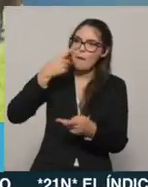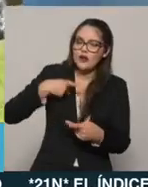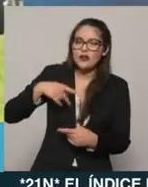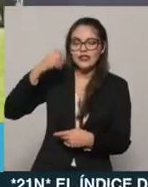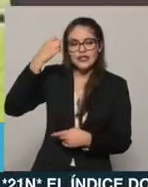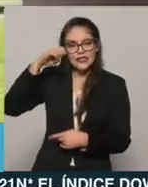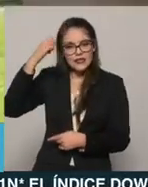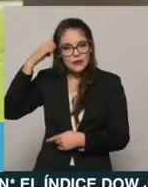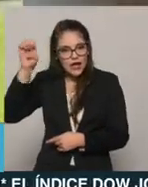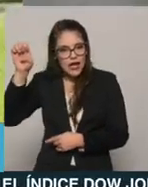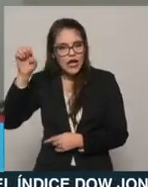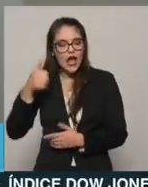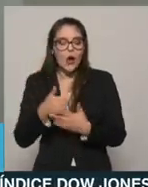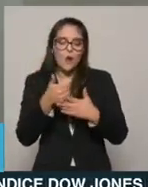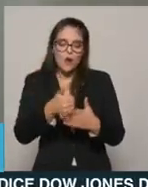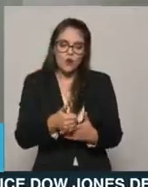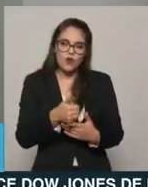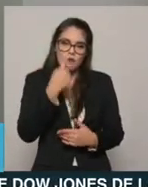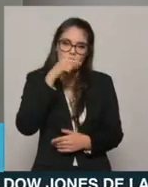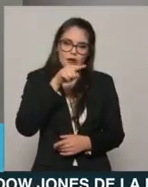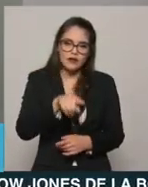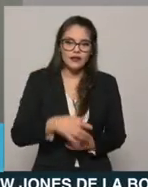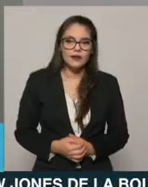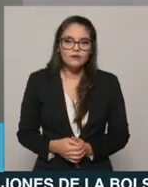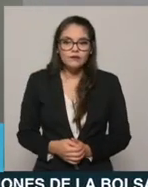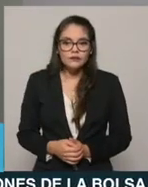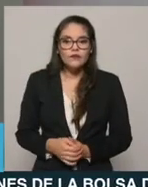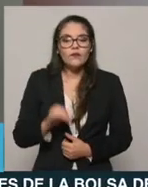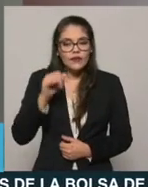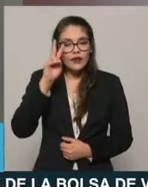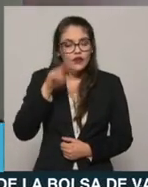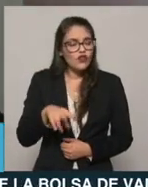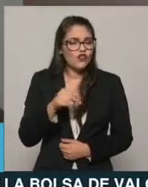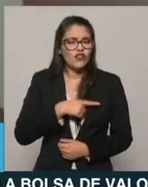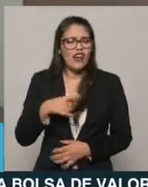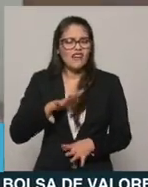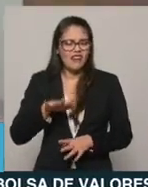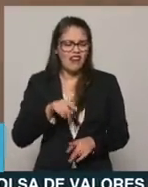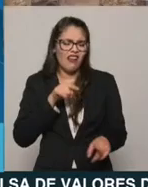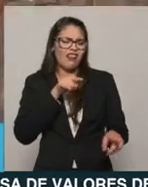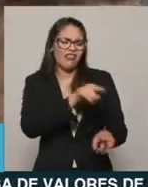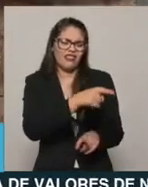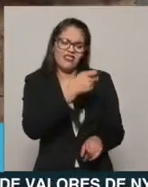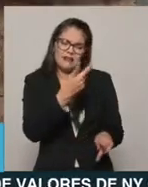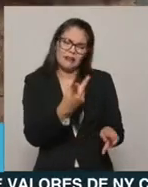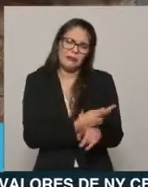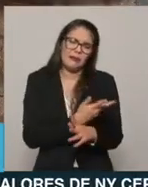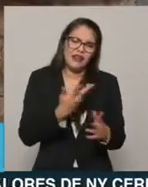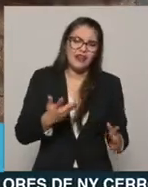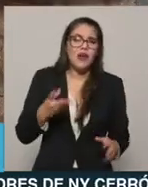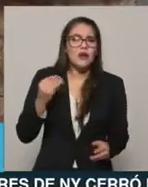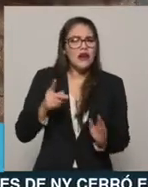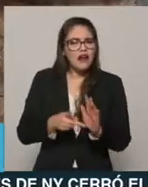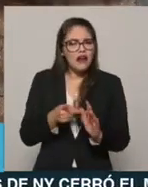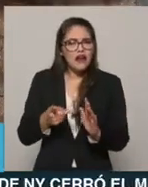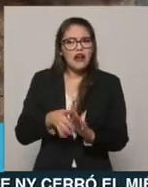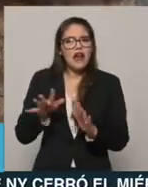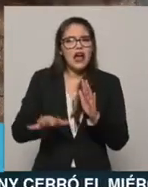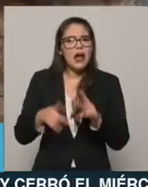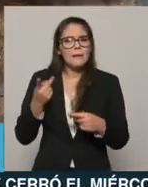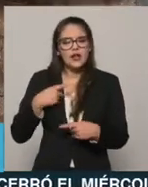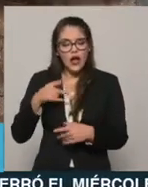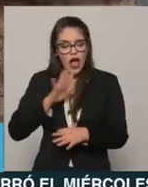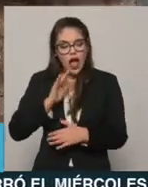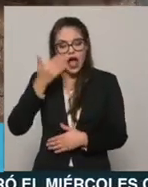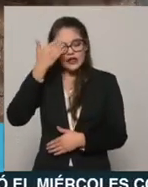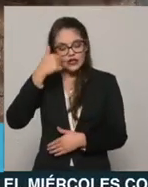ayuda profesional. Dices algo muy importante, Gabriela, no juzgarlos, que normalmente las personas que padecen algún trastorno mental lo tengan identificado o